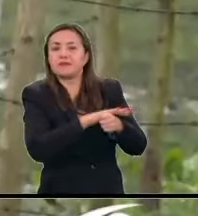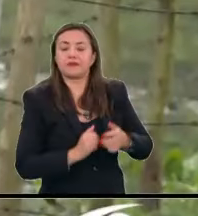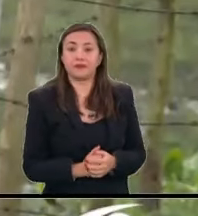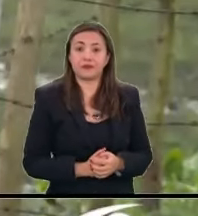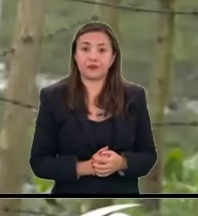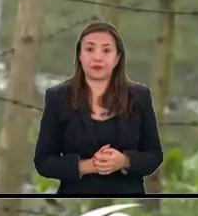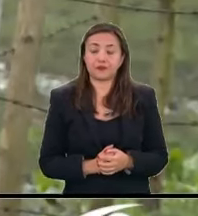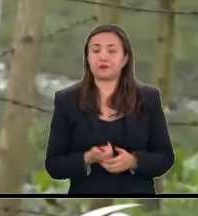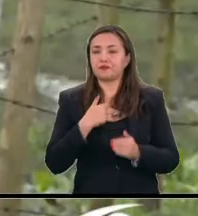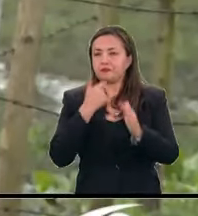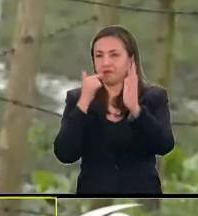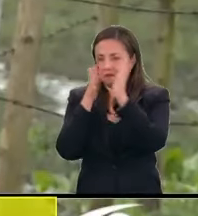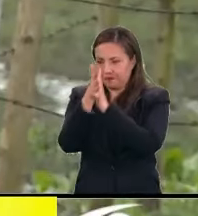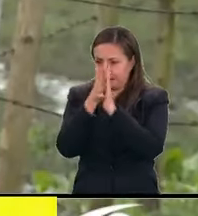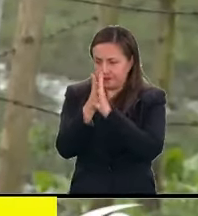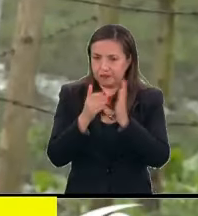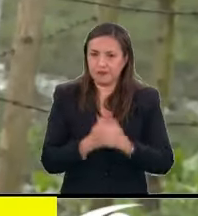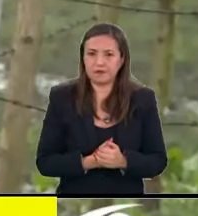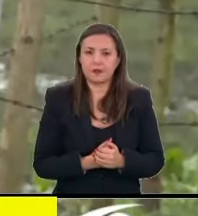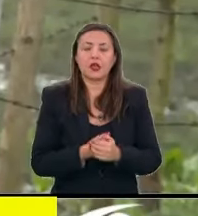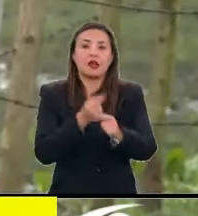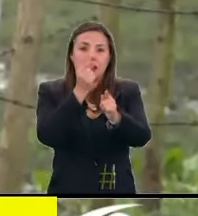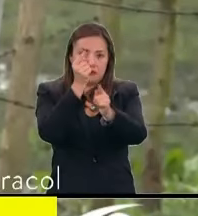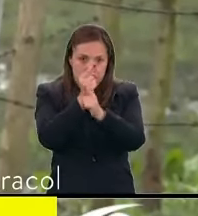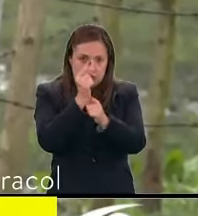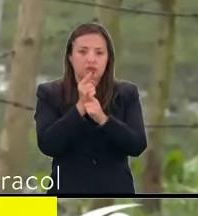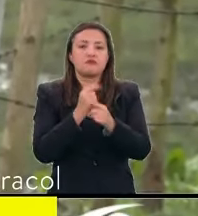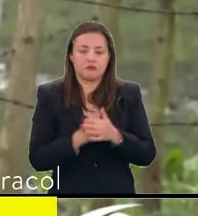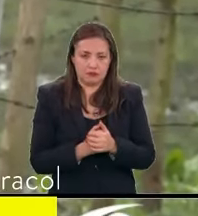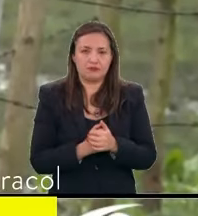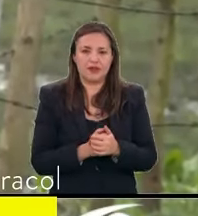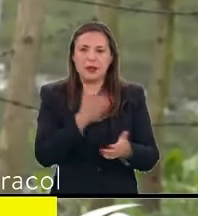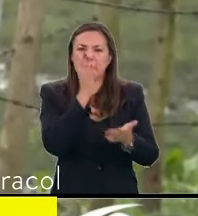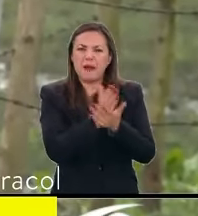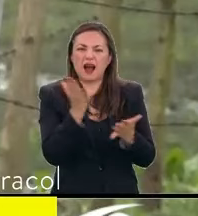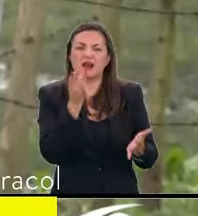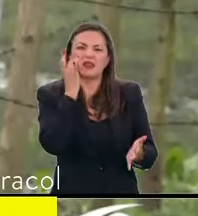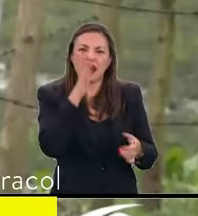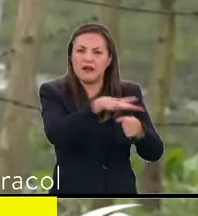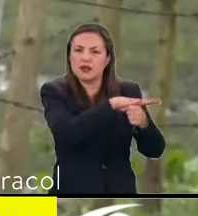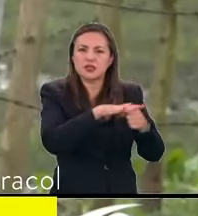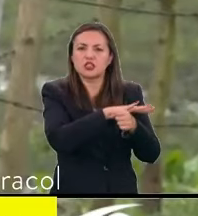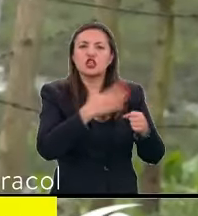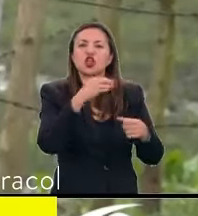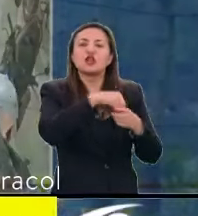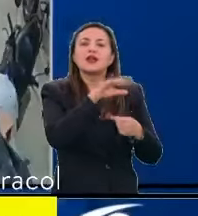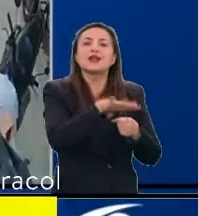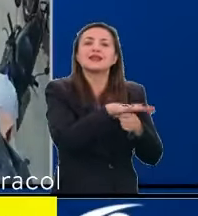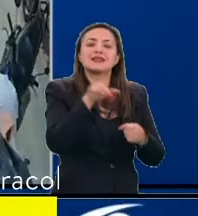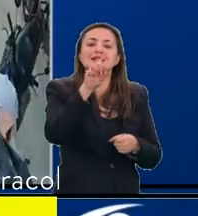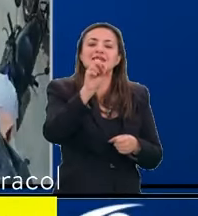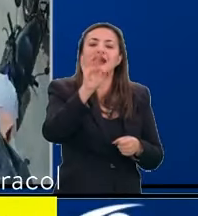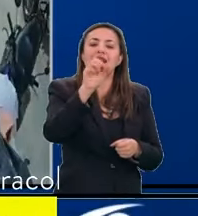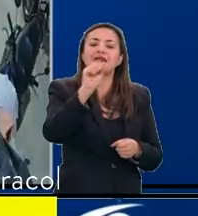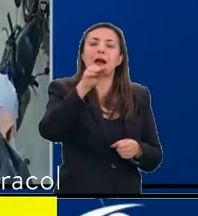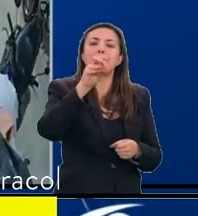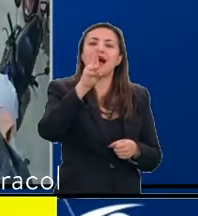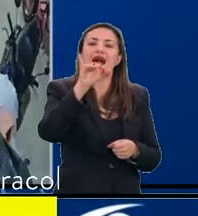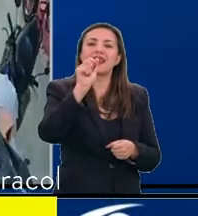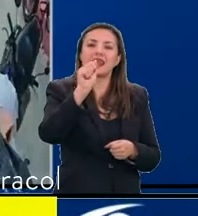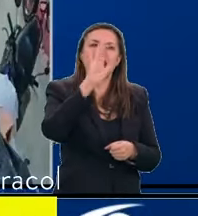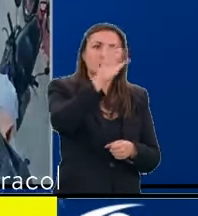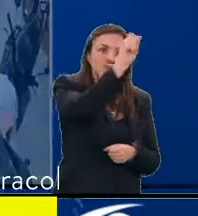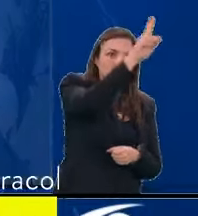Andrés le cuento que efectivamente ocurrió este hecho criminal en el barrio Santa María esto en el occidente de Barranquilla en la cámara de